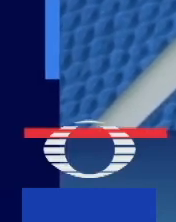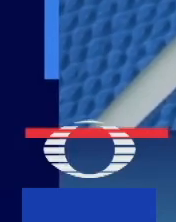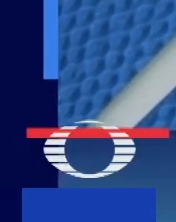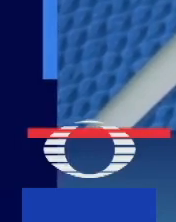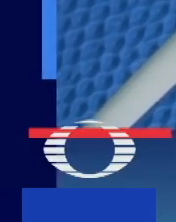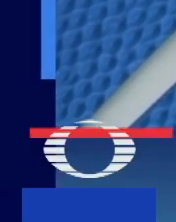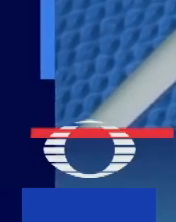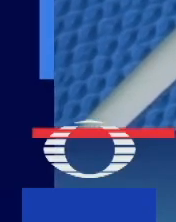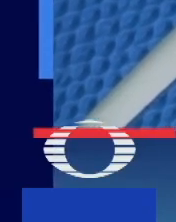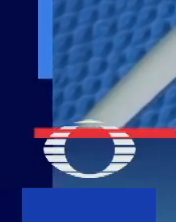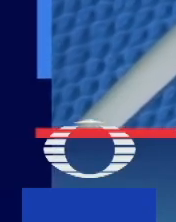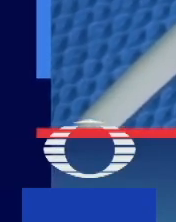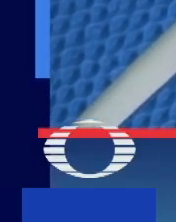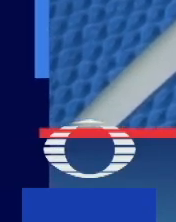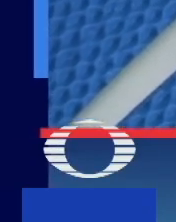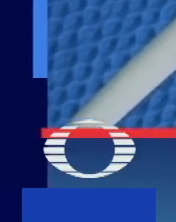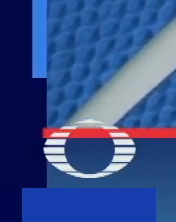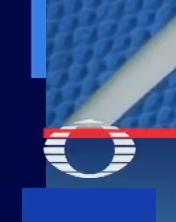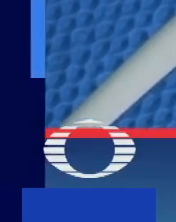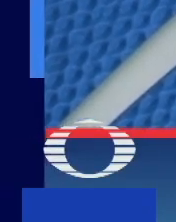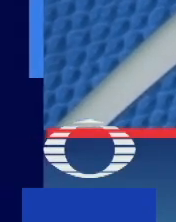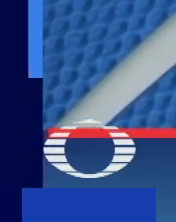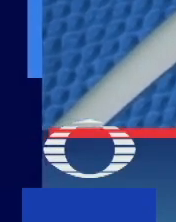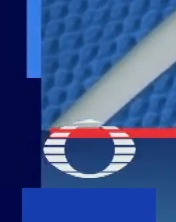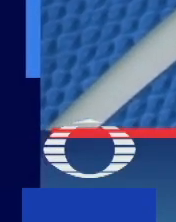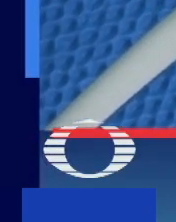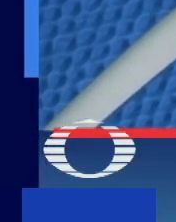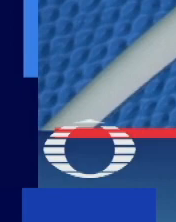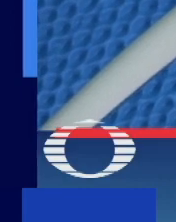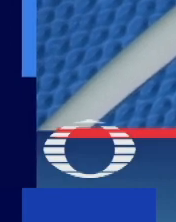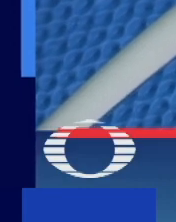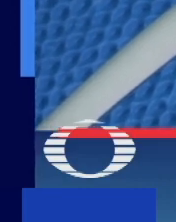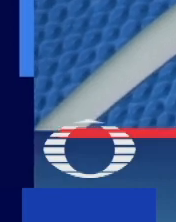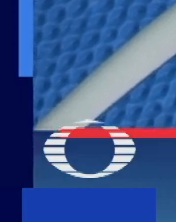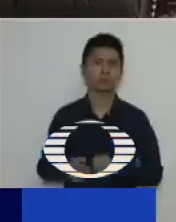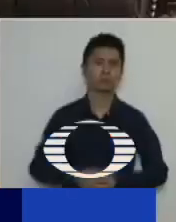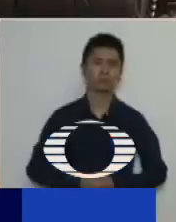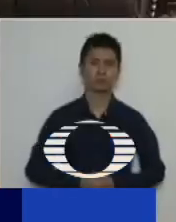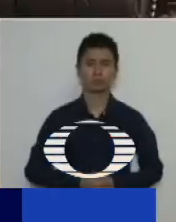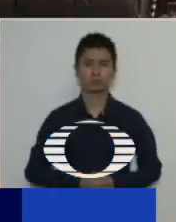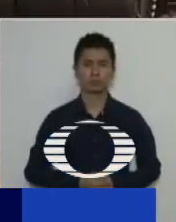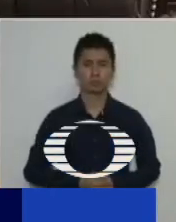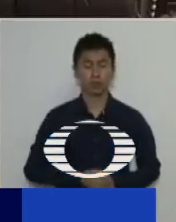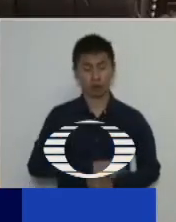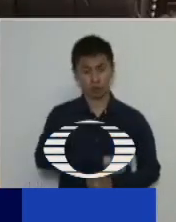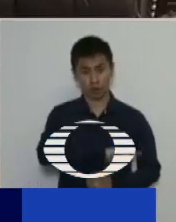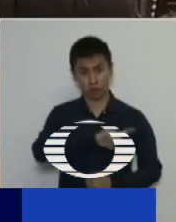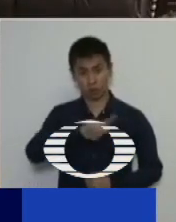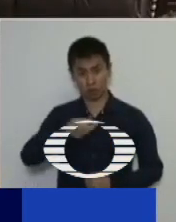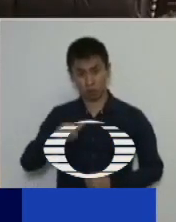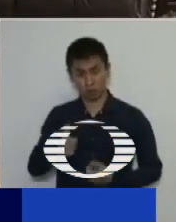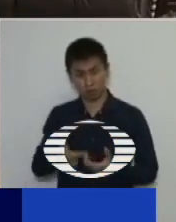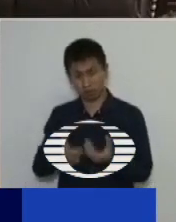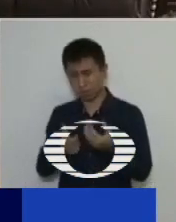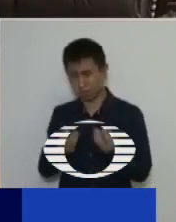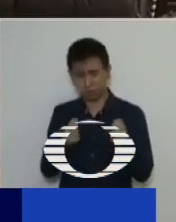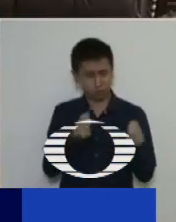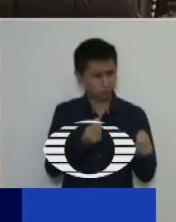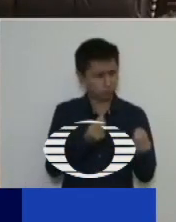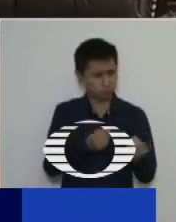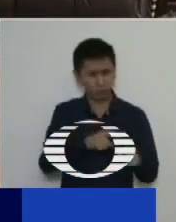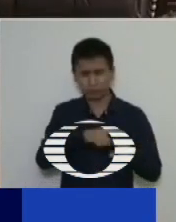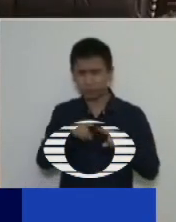intentaron huir del lugar pero no lo lograron y ahí comenzó otro ataque después de haber realizado diversos disparos